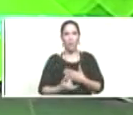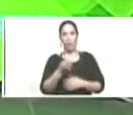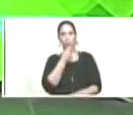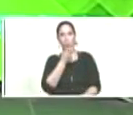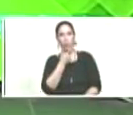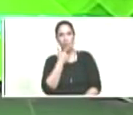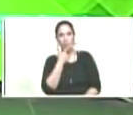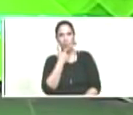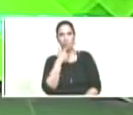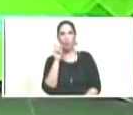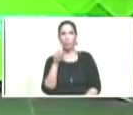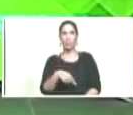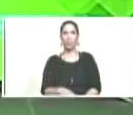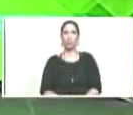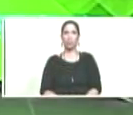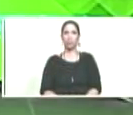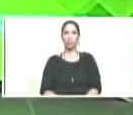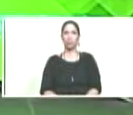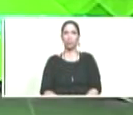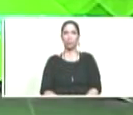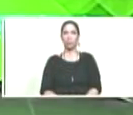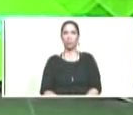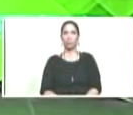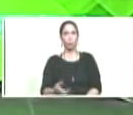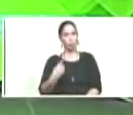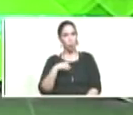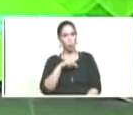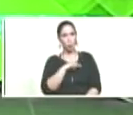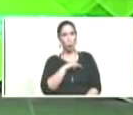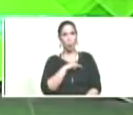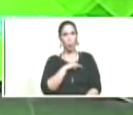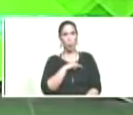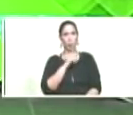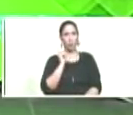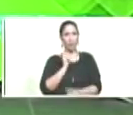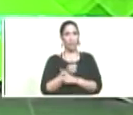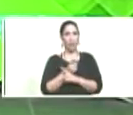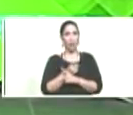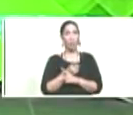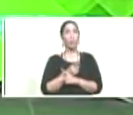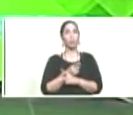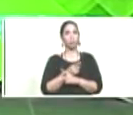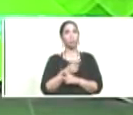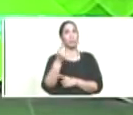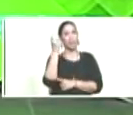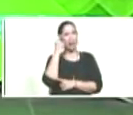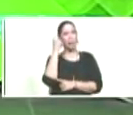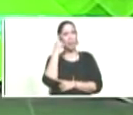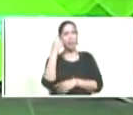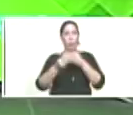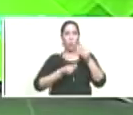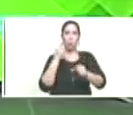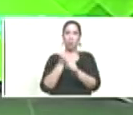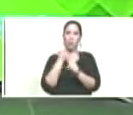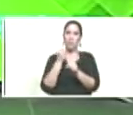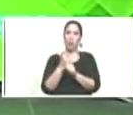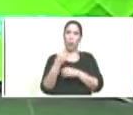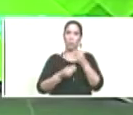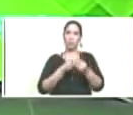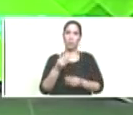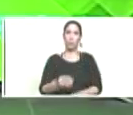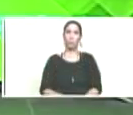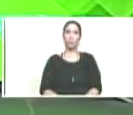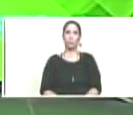también. No es el caso nuestro, pero debemos tenerlo presente en el trabajo que hacemos, compañeros.